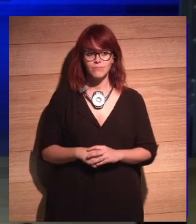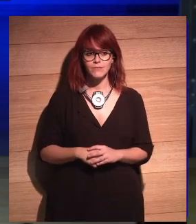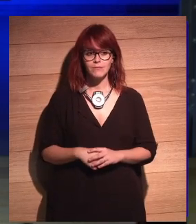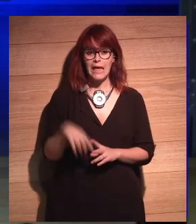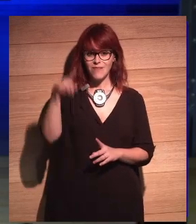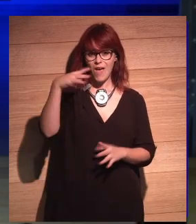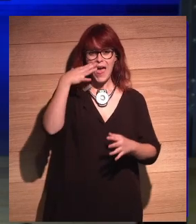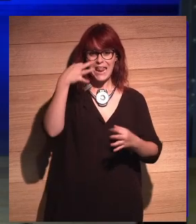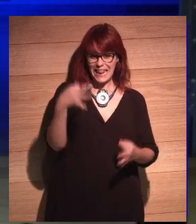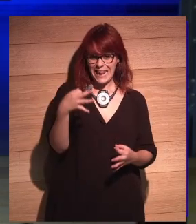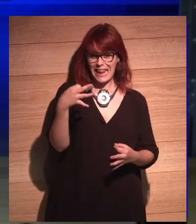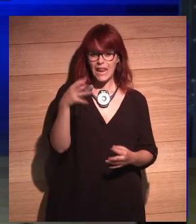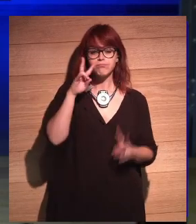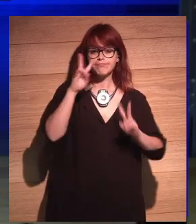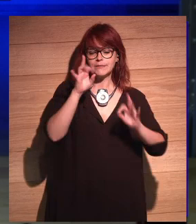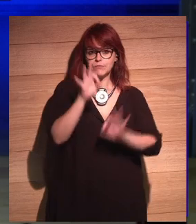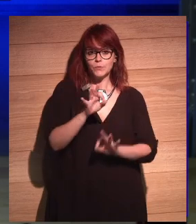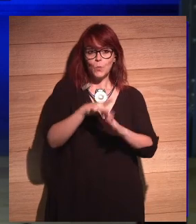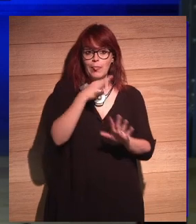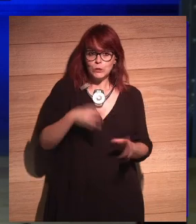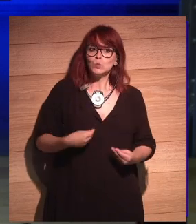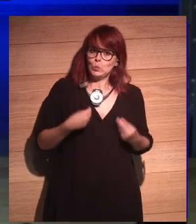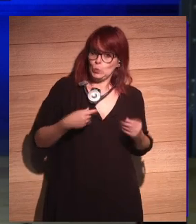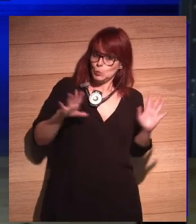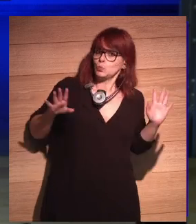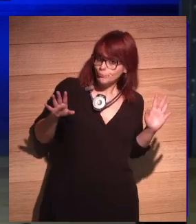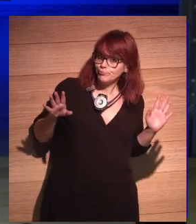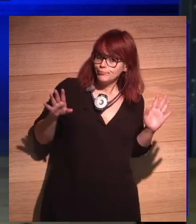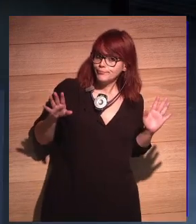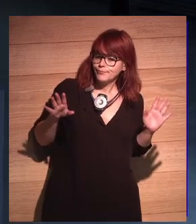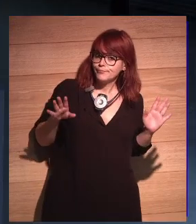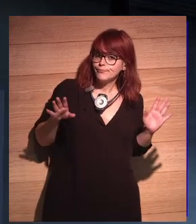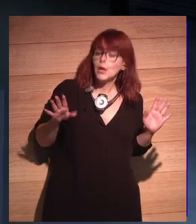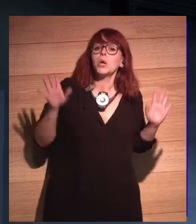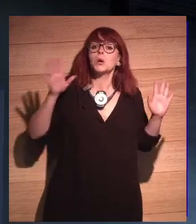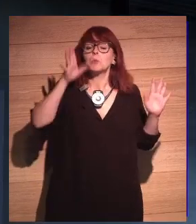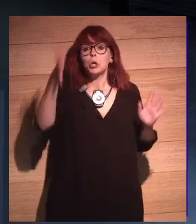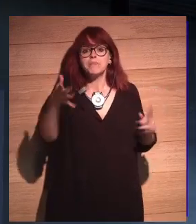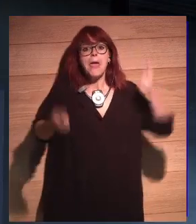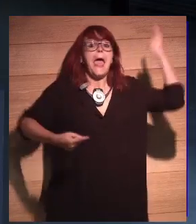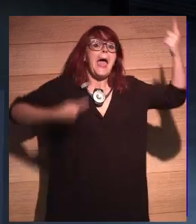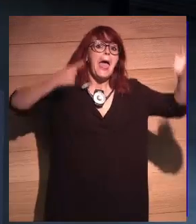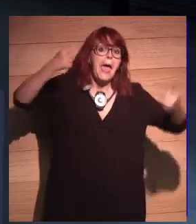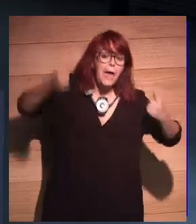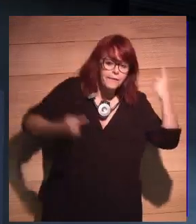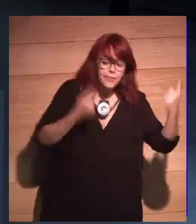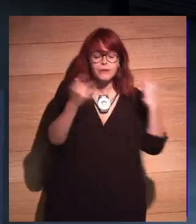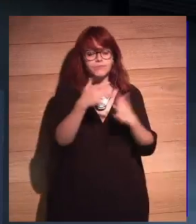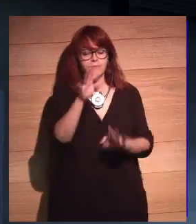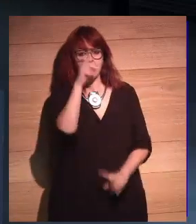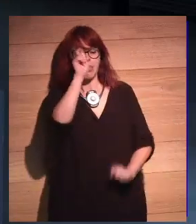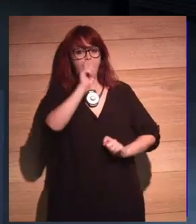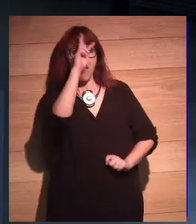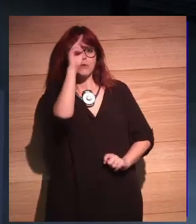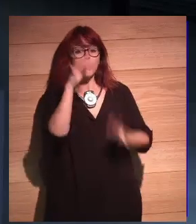Pero lo que hemos visto es que también, bueno, esto puede asustar un poquito, digamos, porque a veces, bueno, pues nos puede preocupar